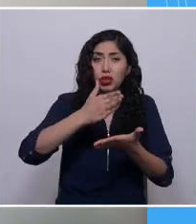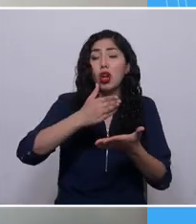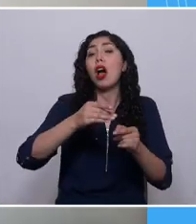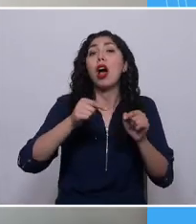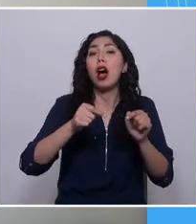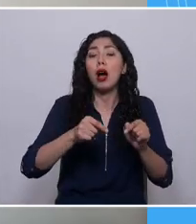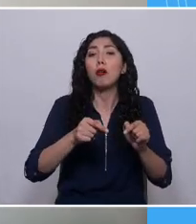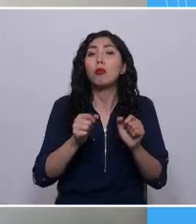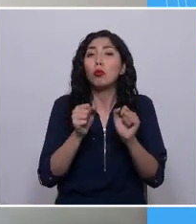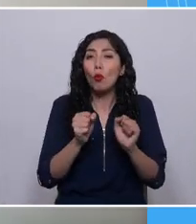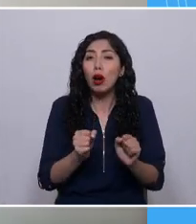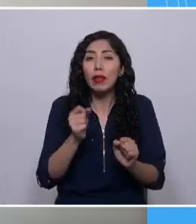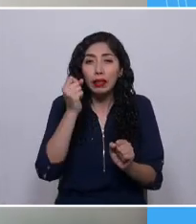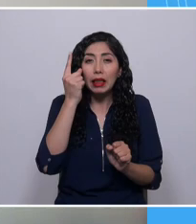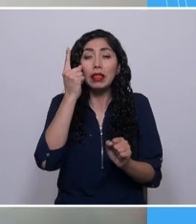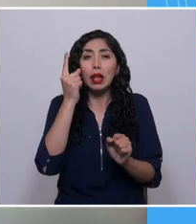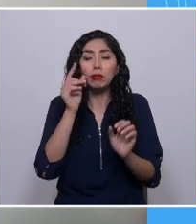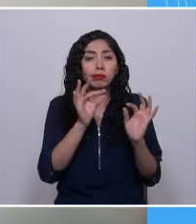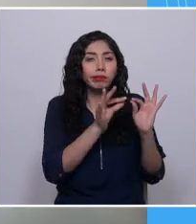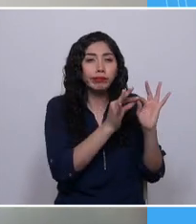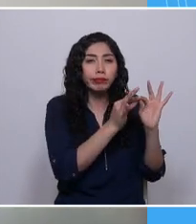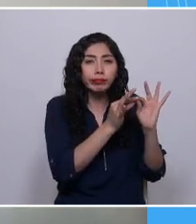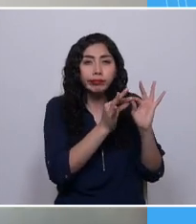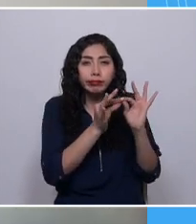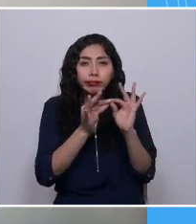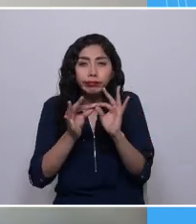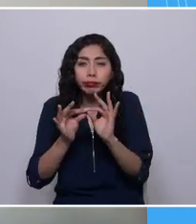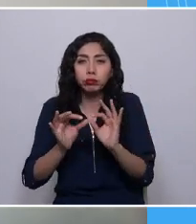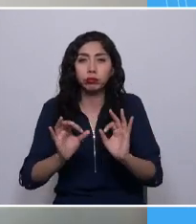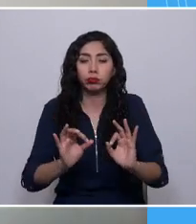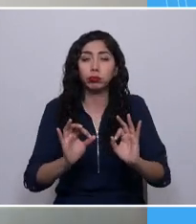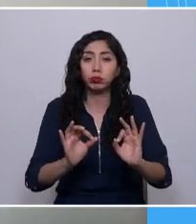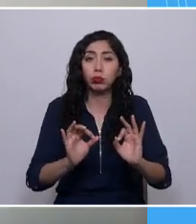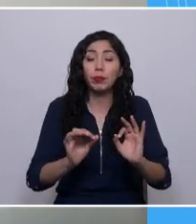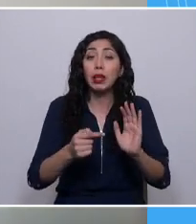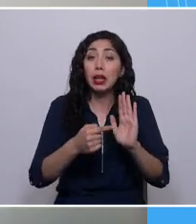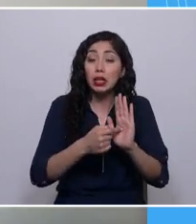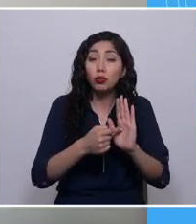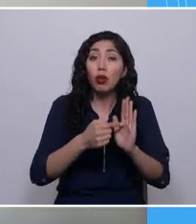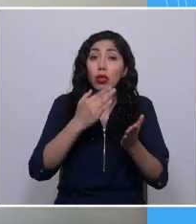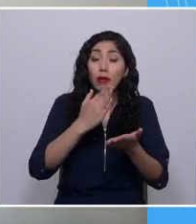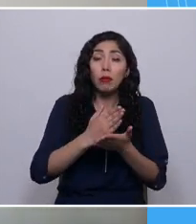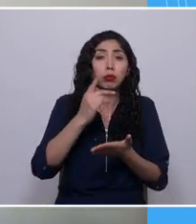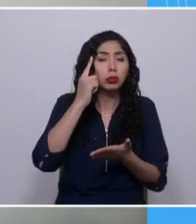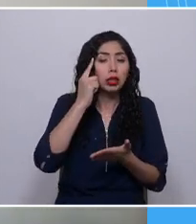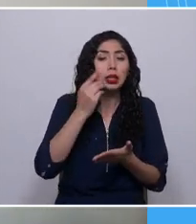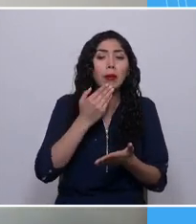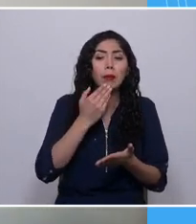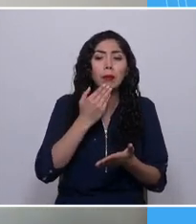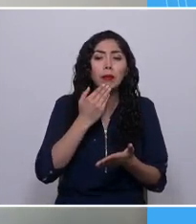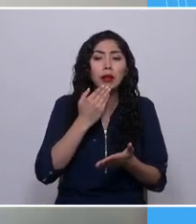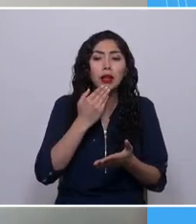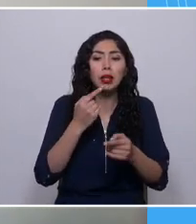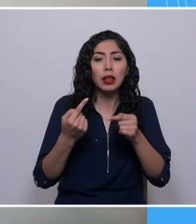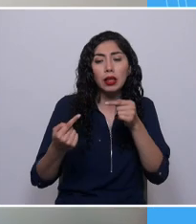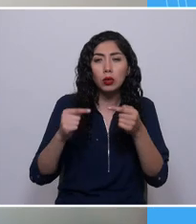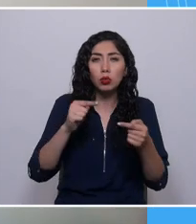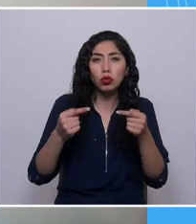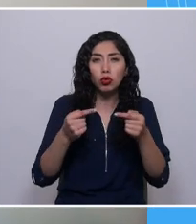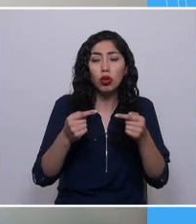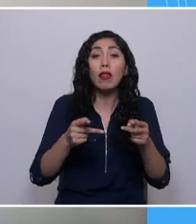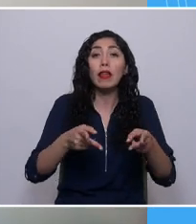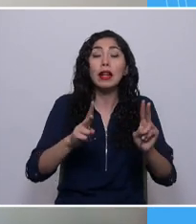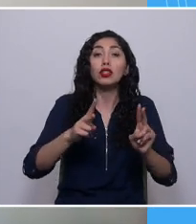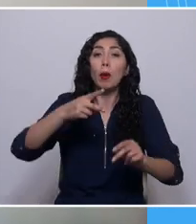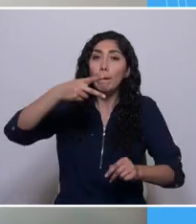hacer una interpretación coherente en el caso concreto. En este punto se debe considerar la inclusión dentro de esas fuentes del derecho propio